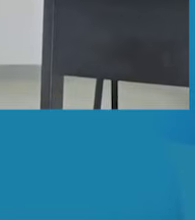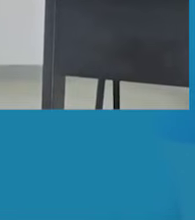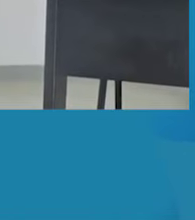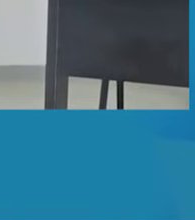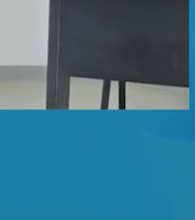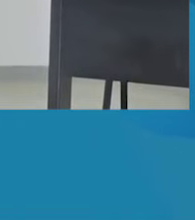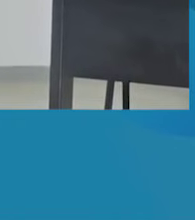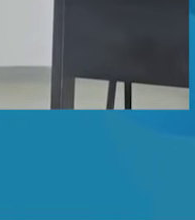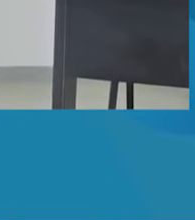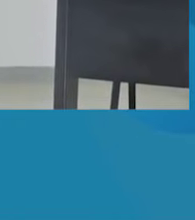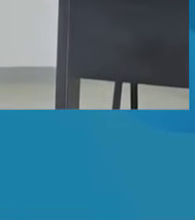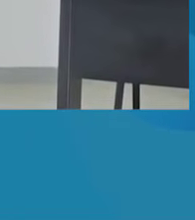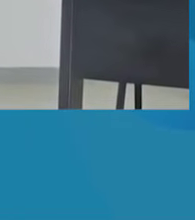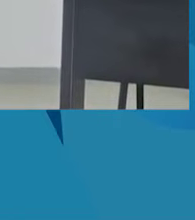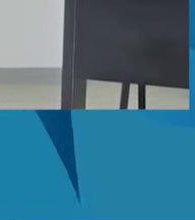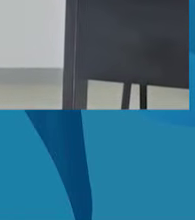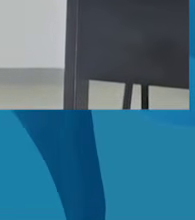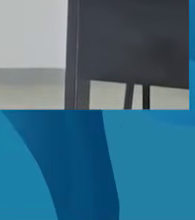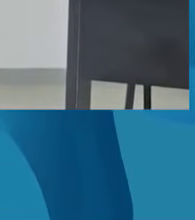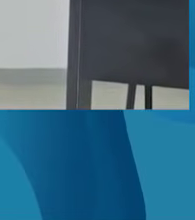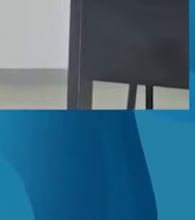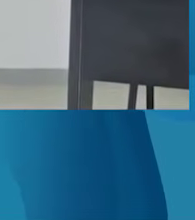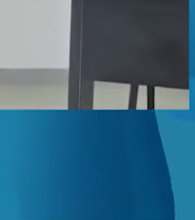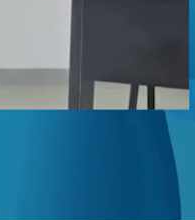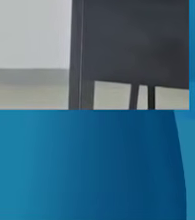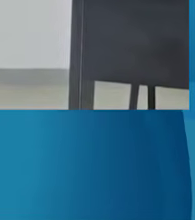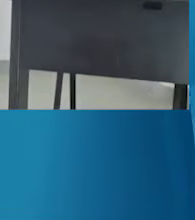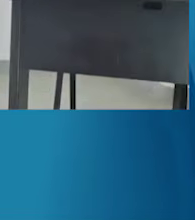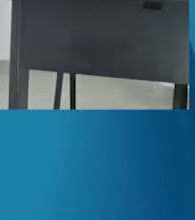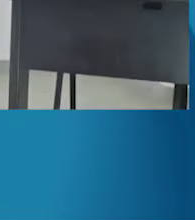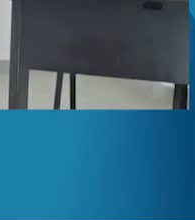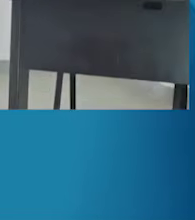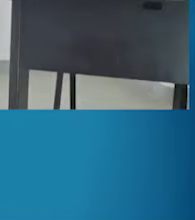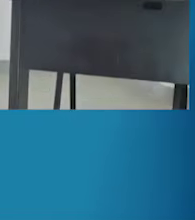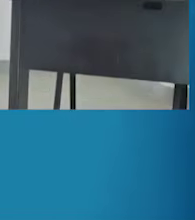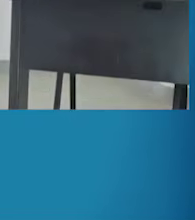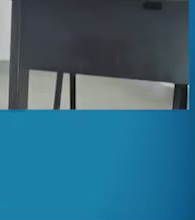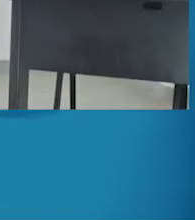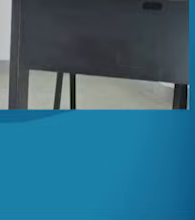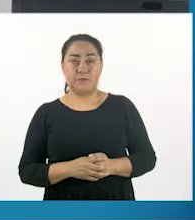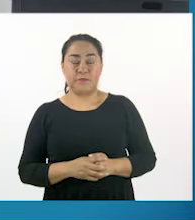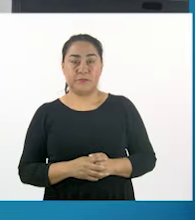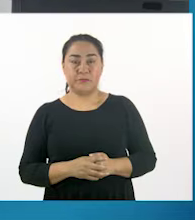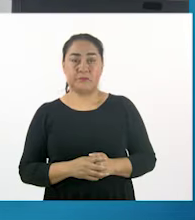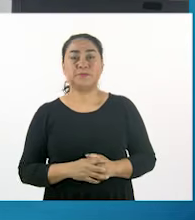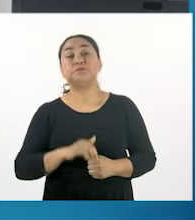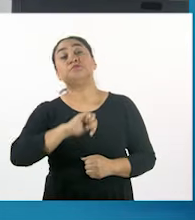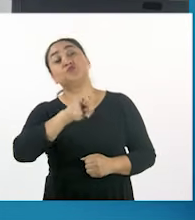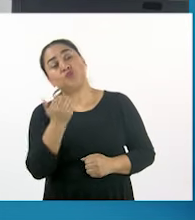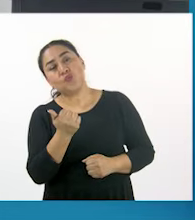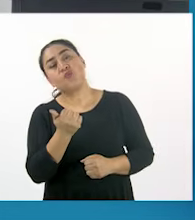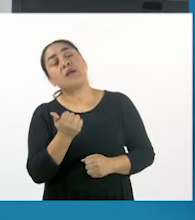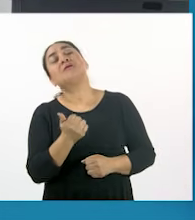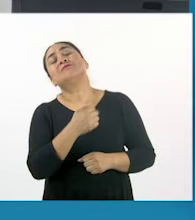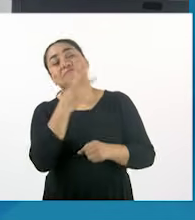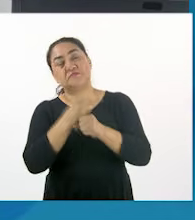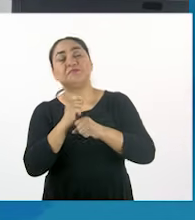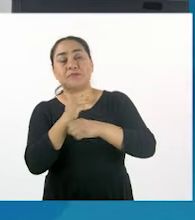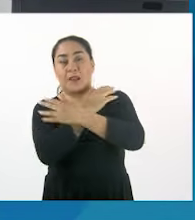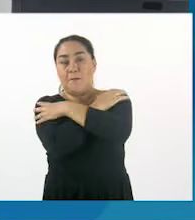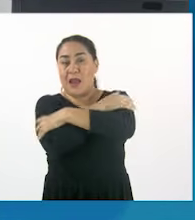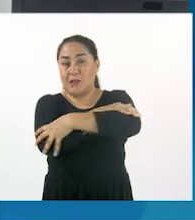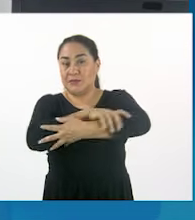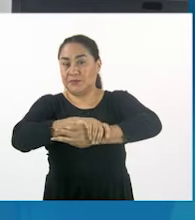cuatro, cinco, seis, siete y ocho. Ahora nos vamos con la parte de los brazos. Vamos a